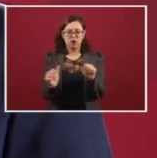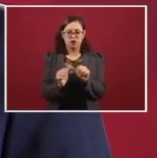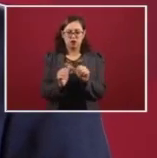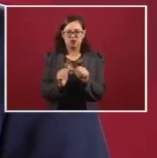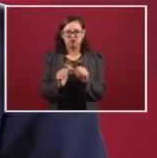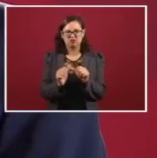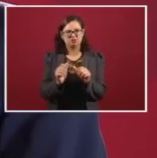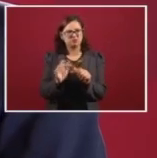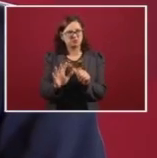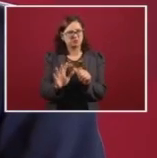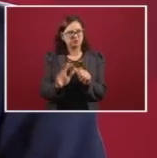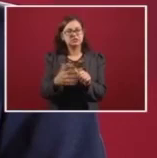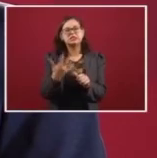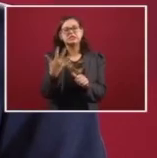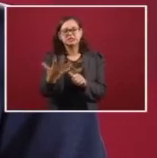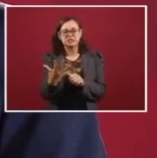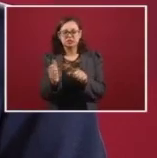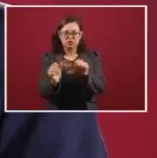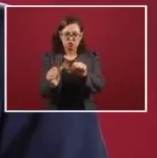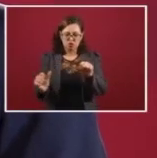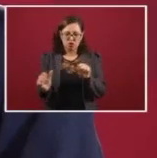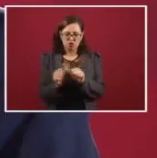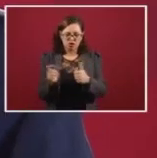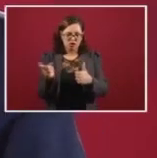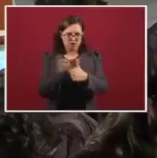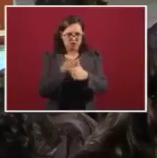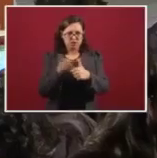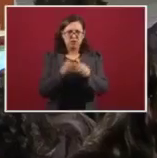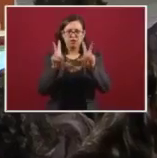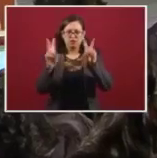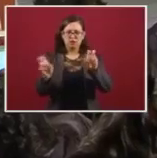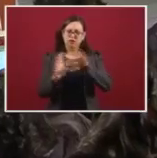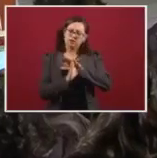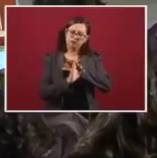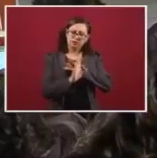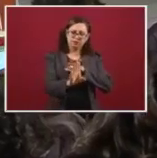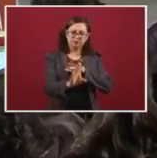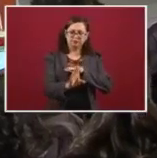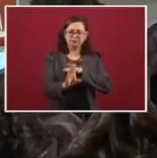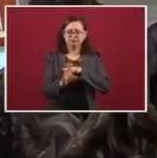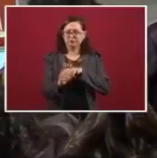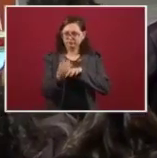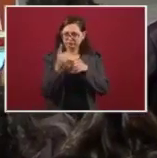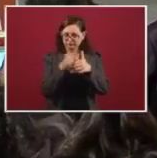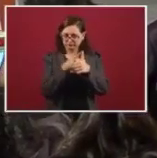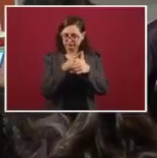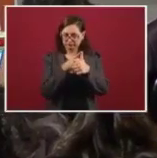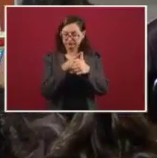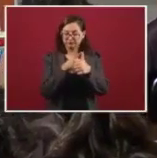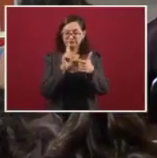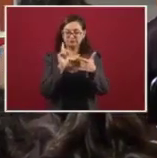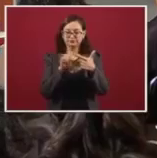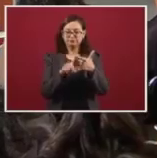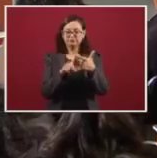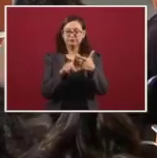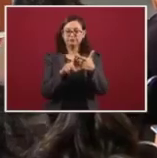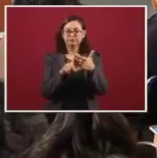o cinco. Tiene migración, esa es una.